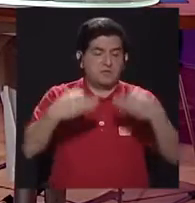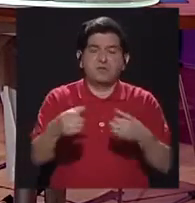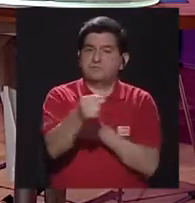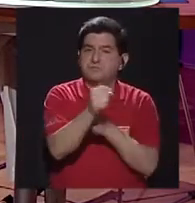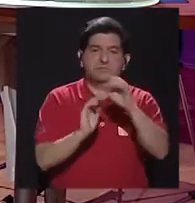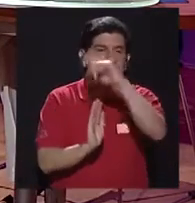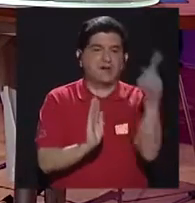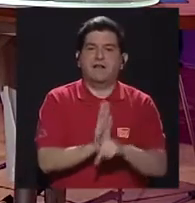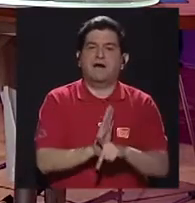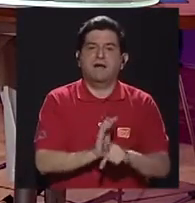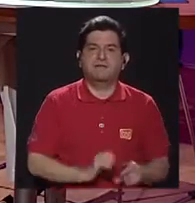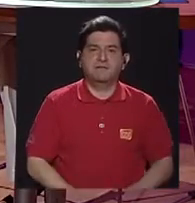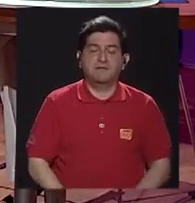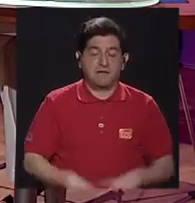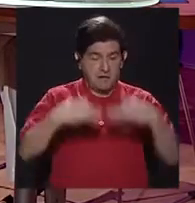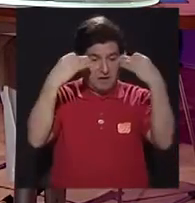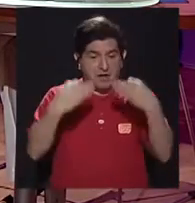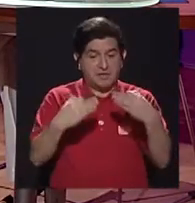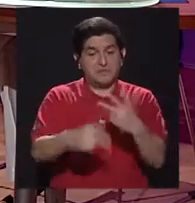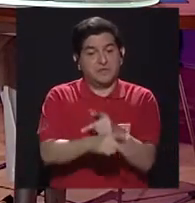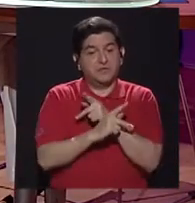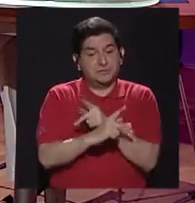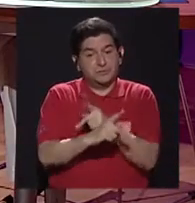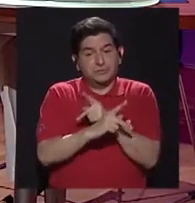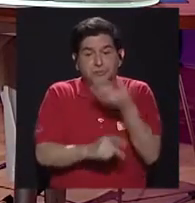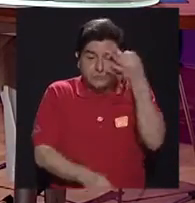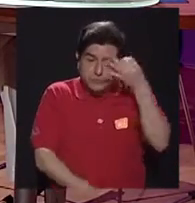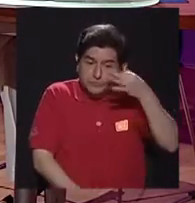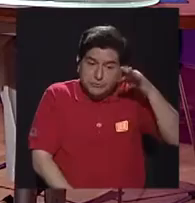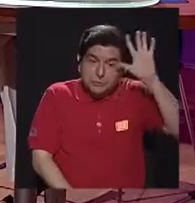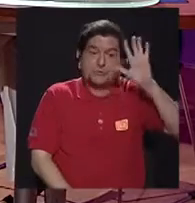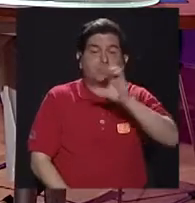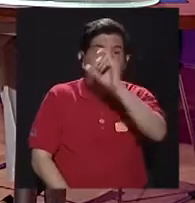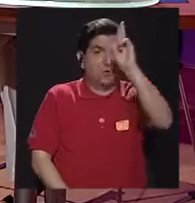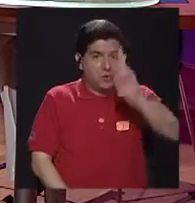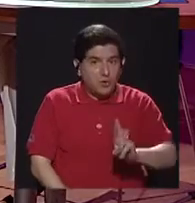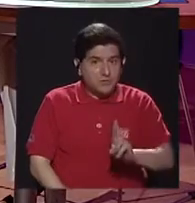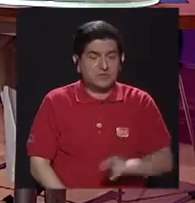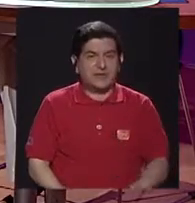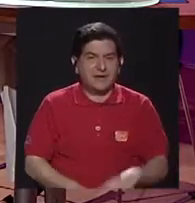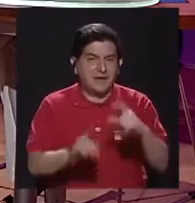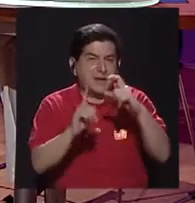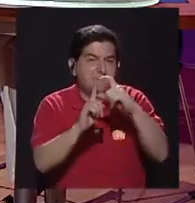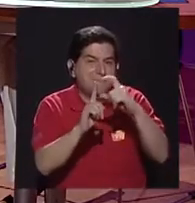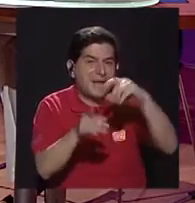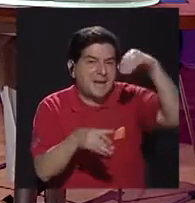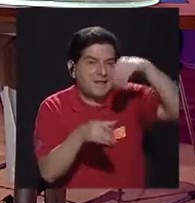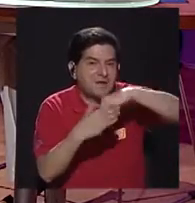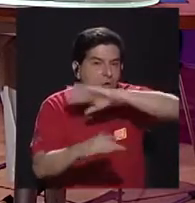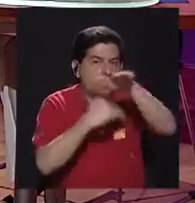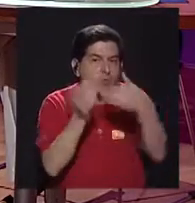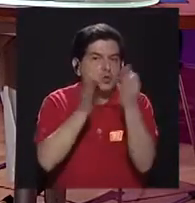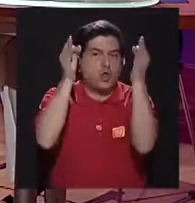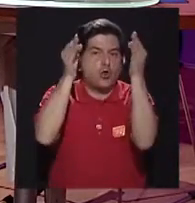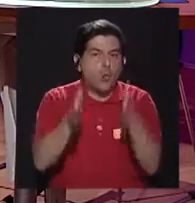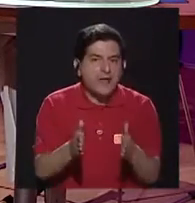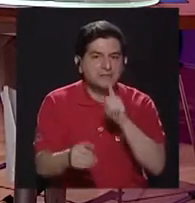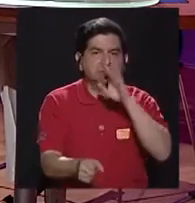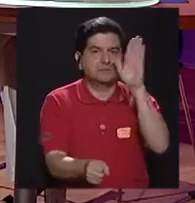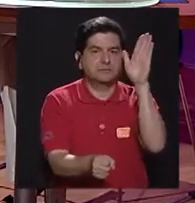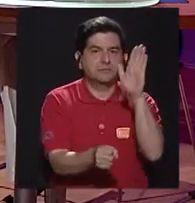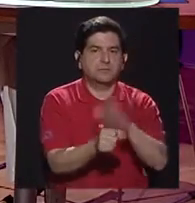Sala Constitucional, porque es una medida cautelar y se supone que Costa Rica, y la palabra Costa Rica incluye también a cualquier juez, debe